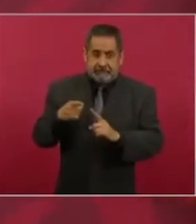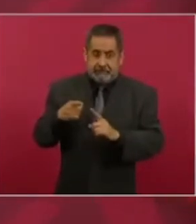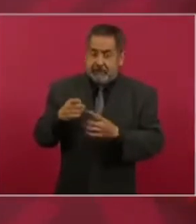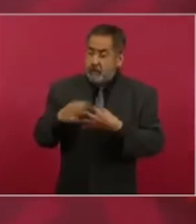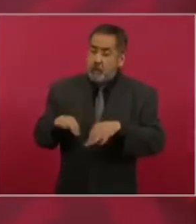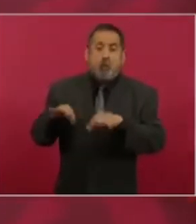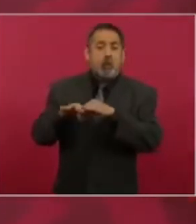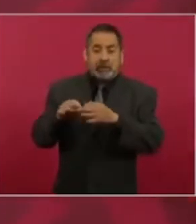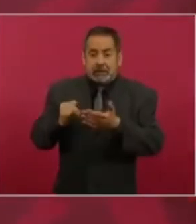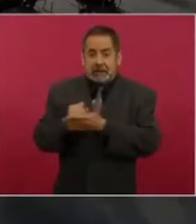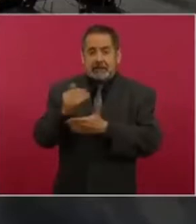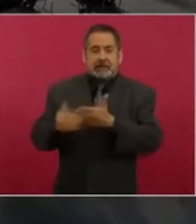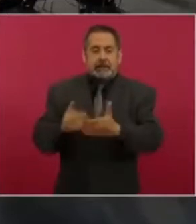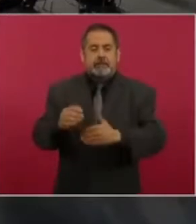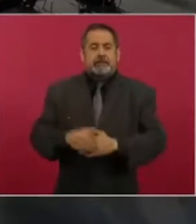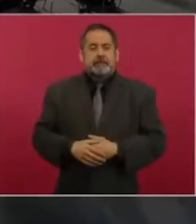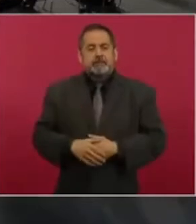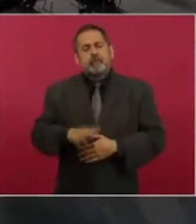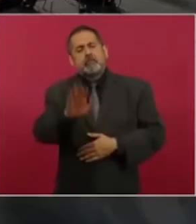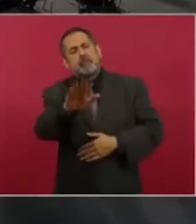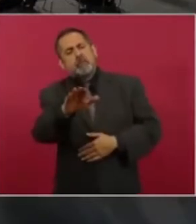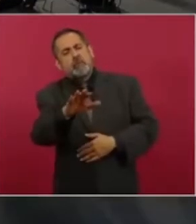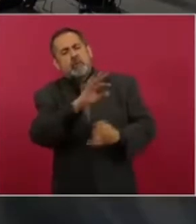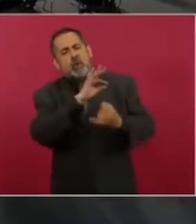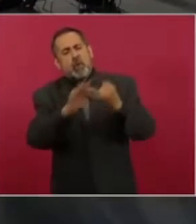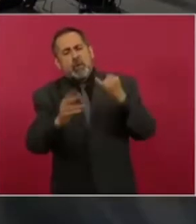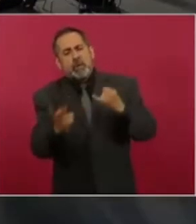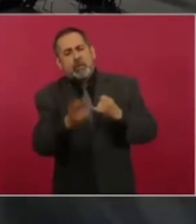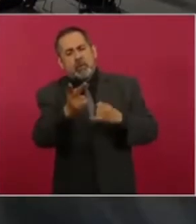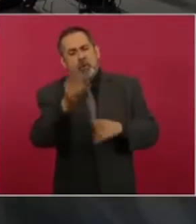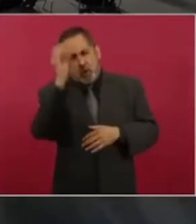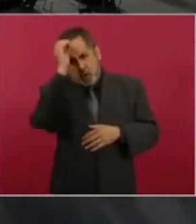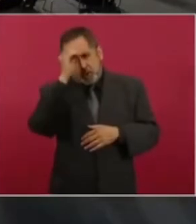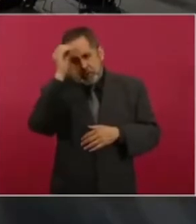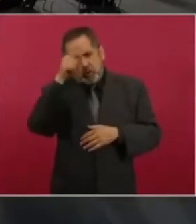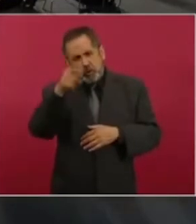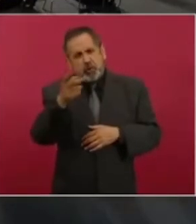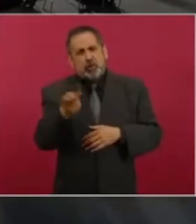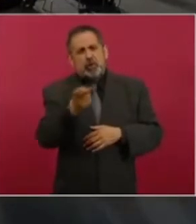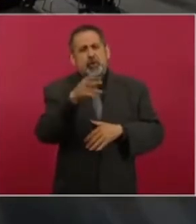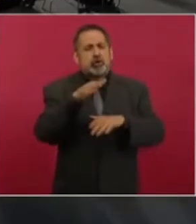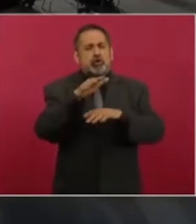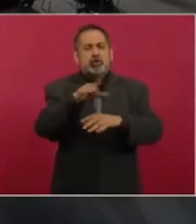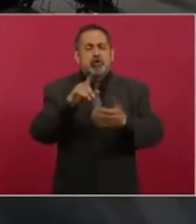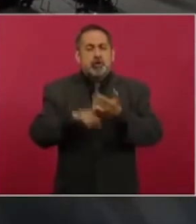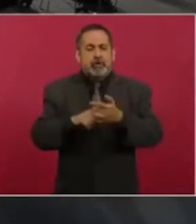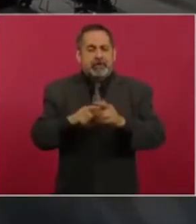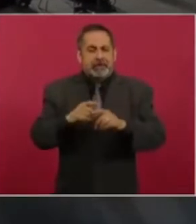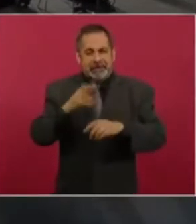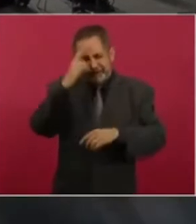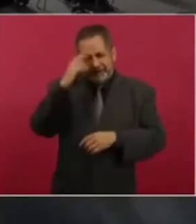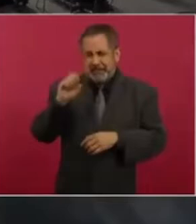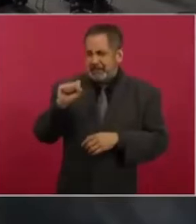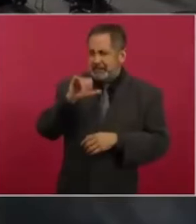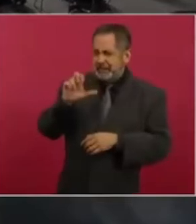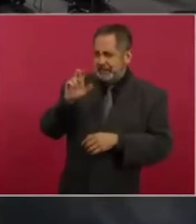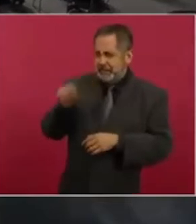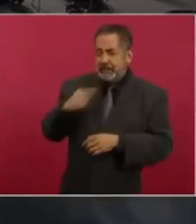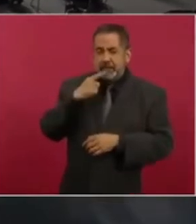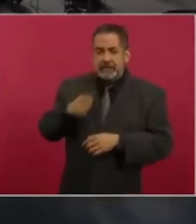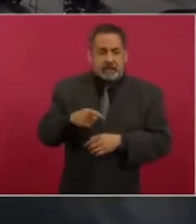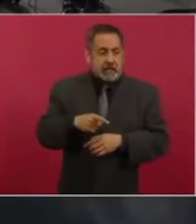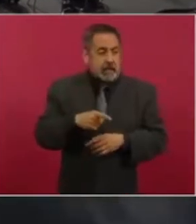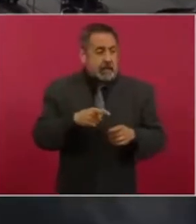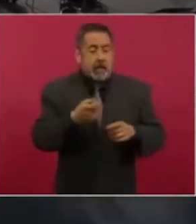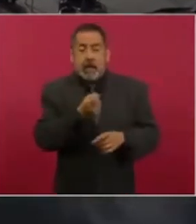definitorio. Finalmente, presidente, su opinión sobre esta eliminación de la prohibición a los servidores públicos o